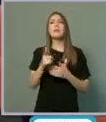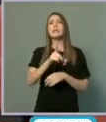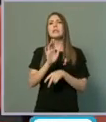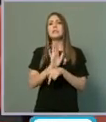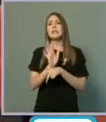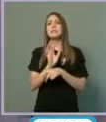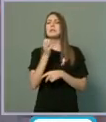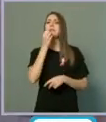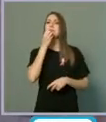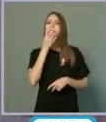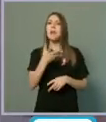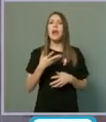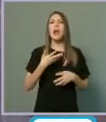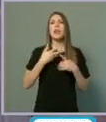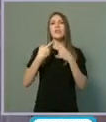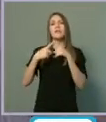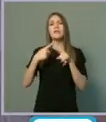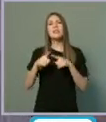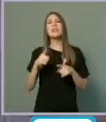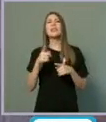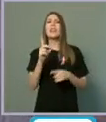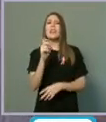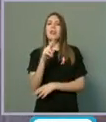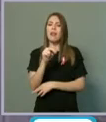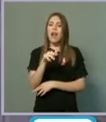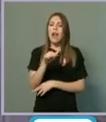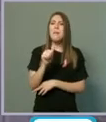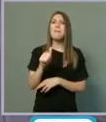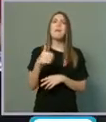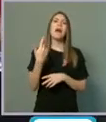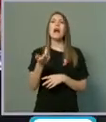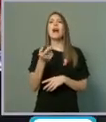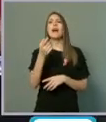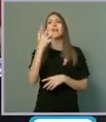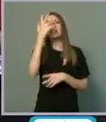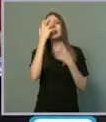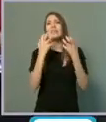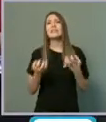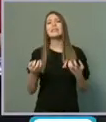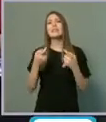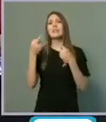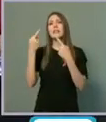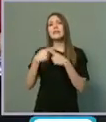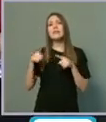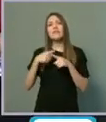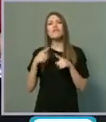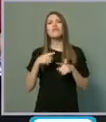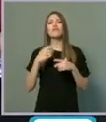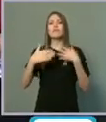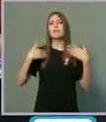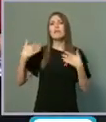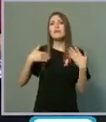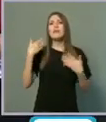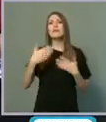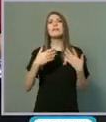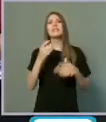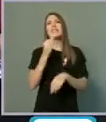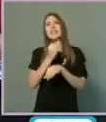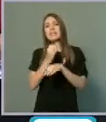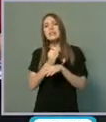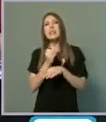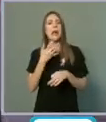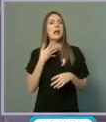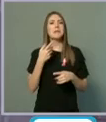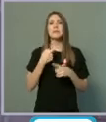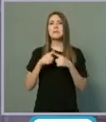hay thriller, hay drama, hay comedia, ¿no? Hay churros impresionantes, hay comedia romántica, hay de todo. Y eso habla